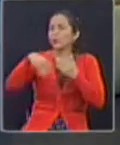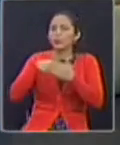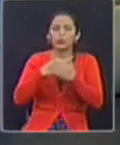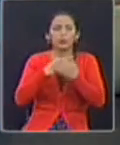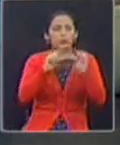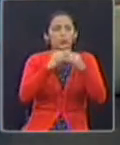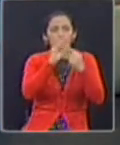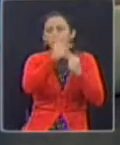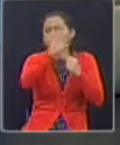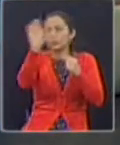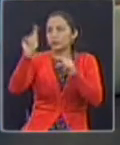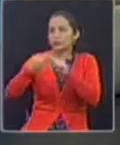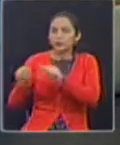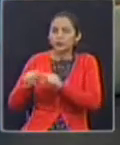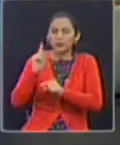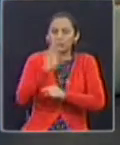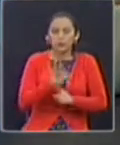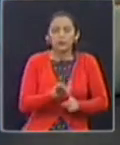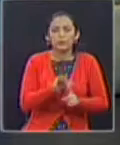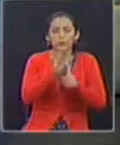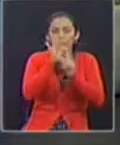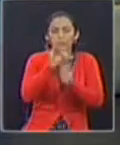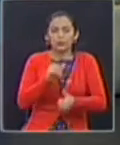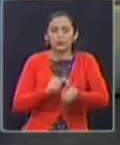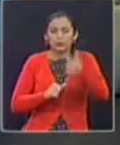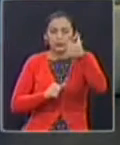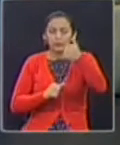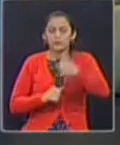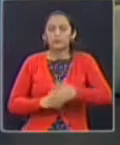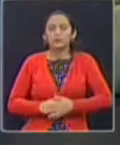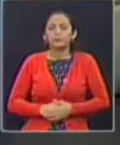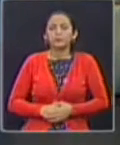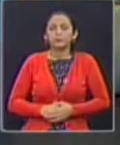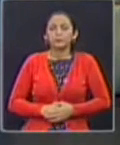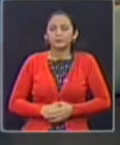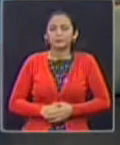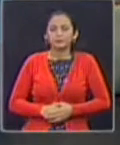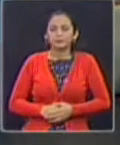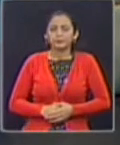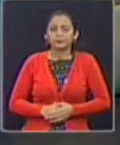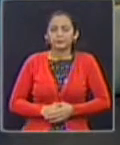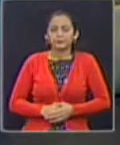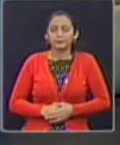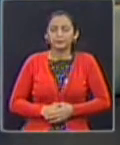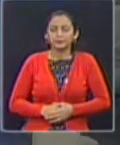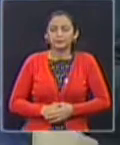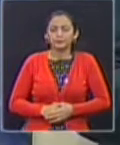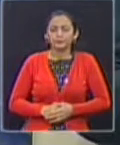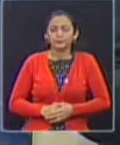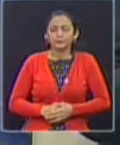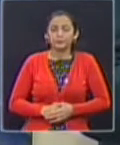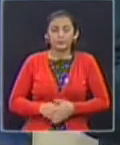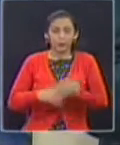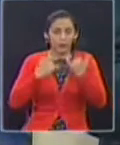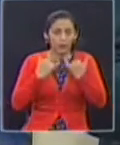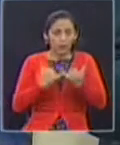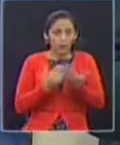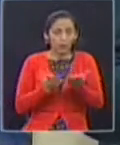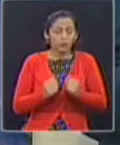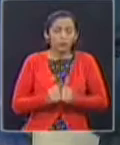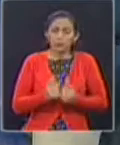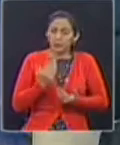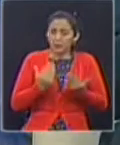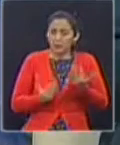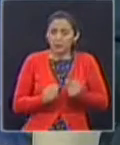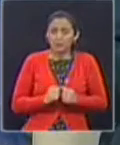un poquito de la coyuntura política, que no de la que no estamos exentos. ¿Existe malestar,